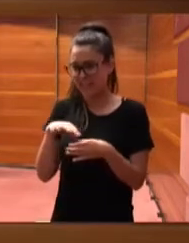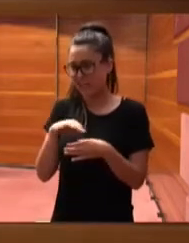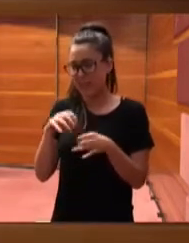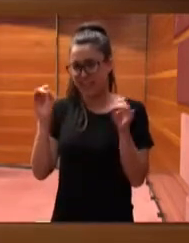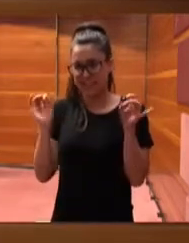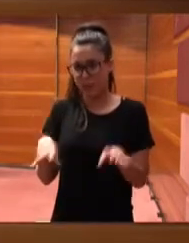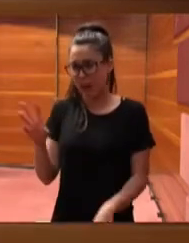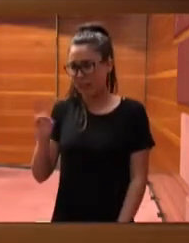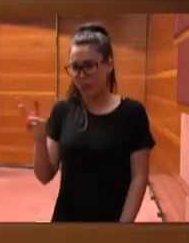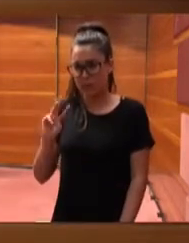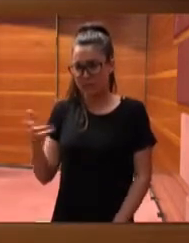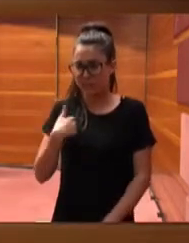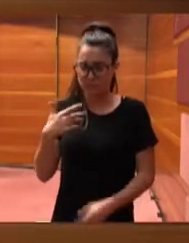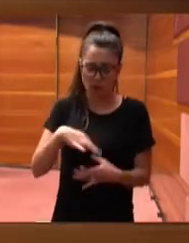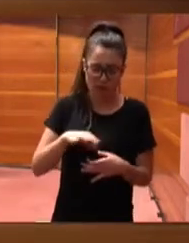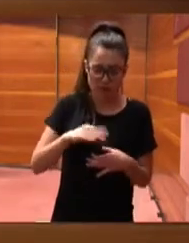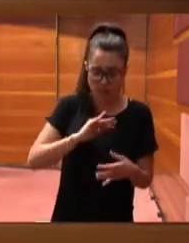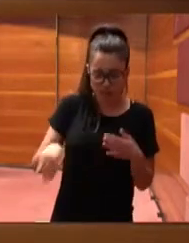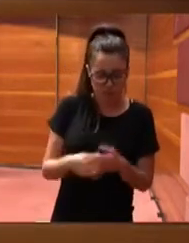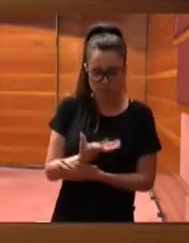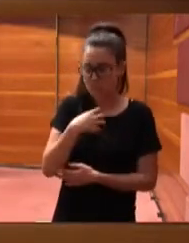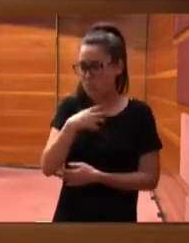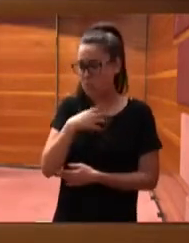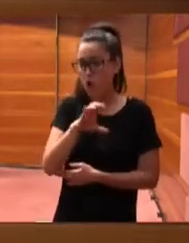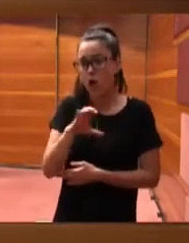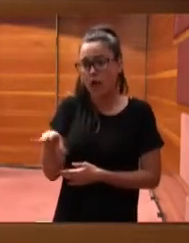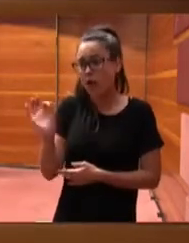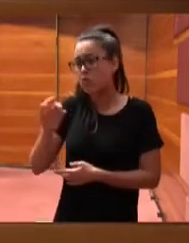que whisky a esas horas. Nesquik o Colacao.